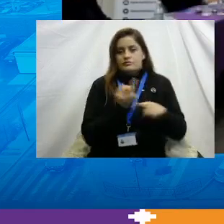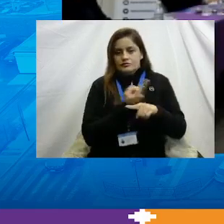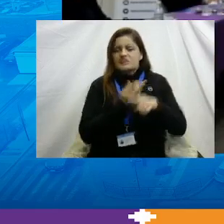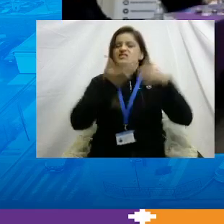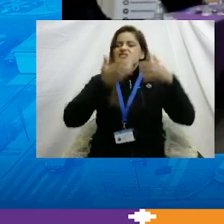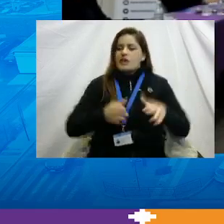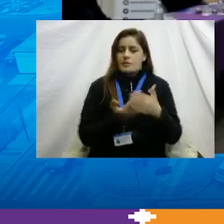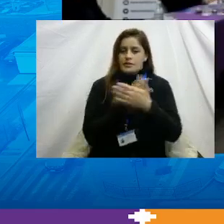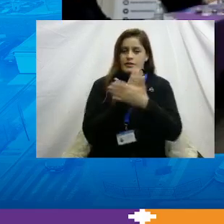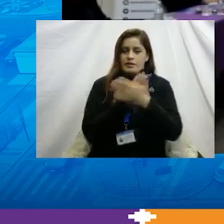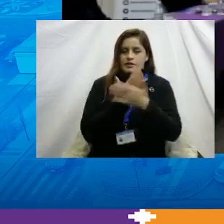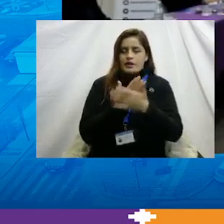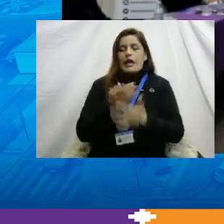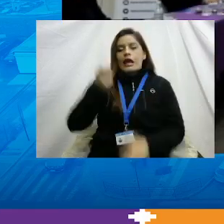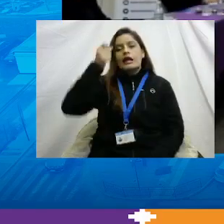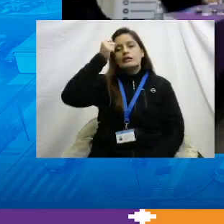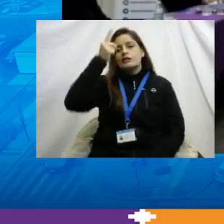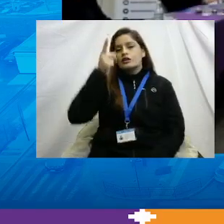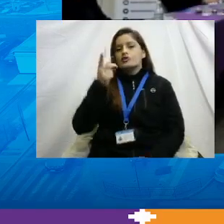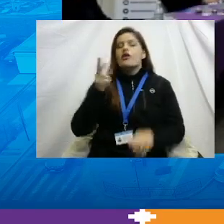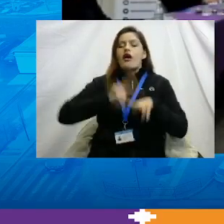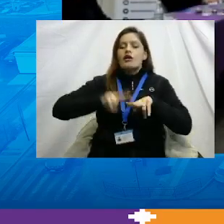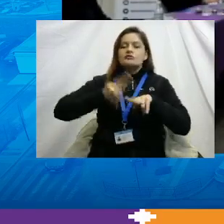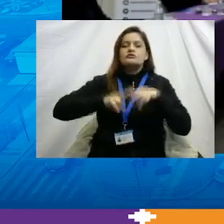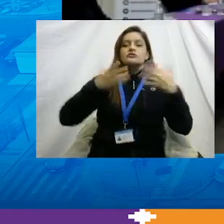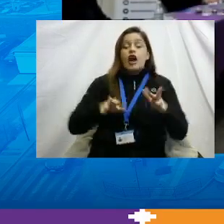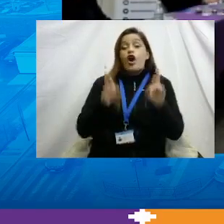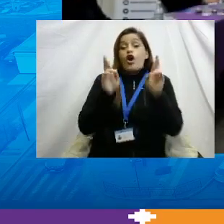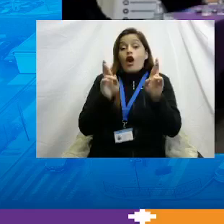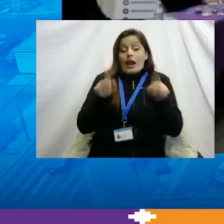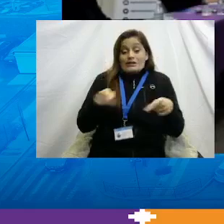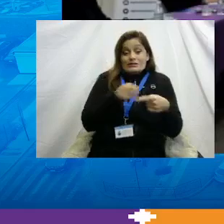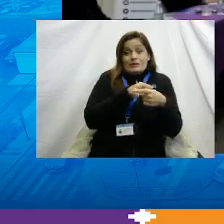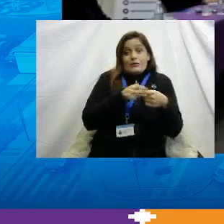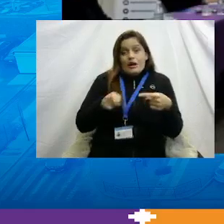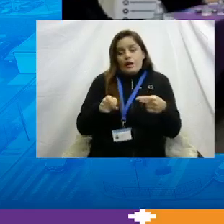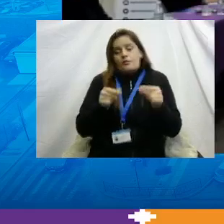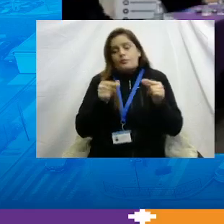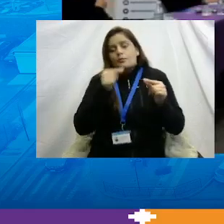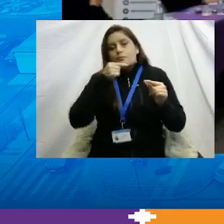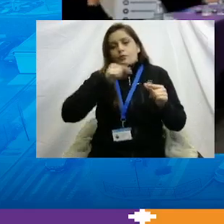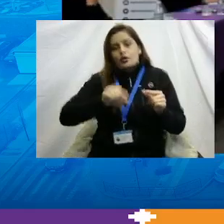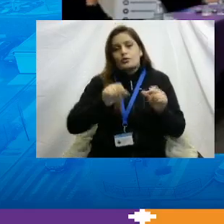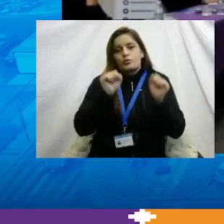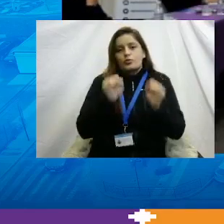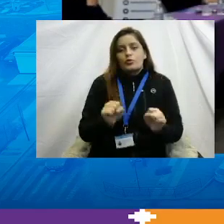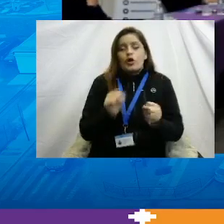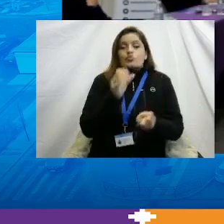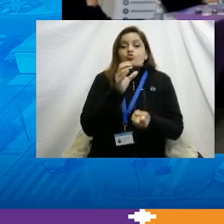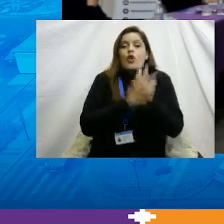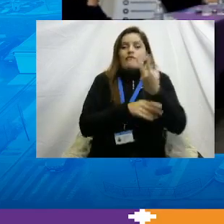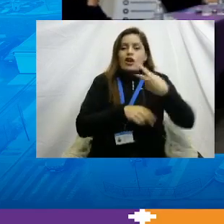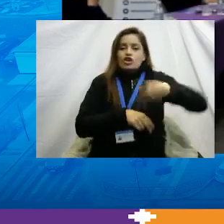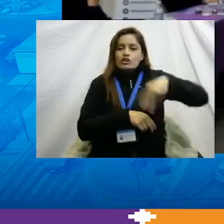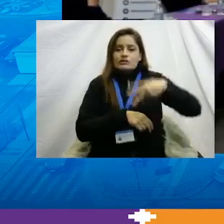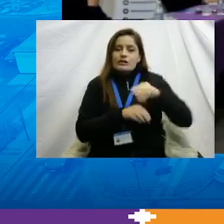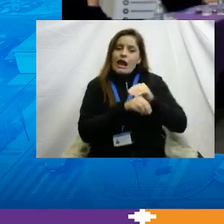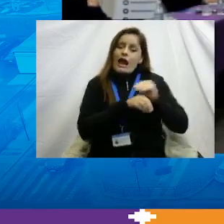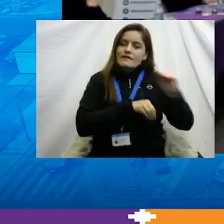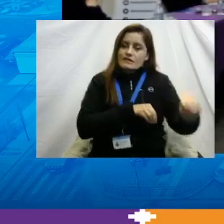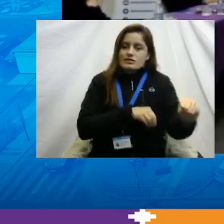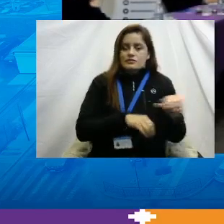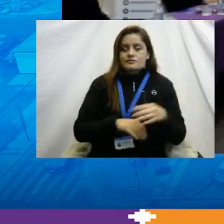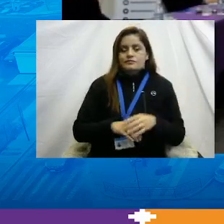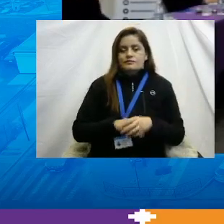entiendo que se están haciendo todas las gestiones para que esta semana ojalá pueda haber alguna novedad sobre esto,